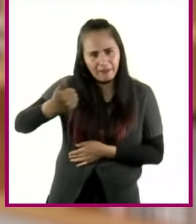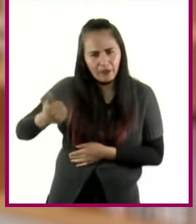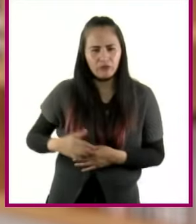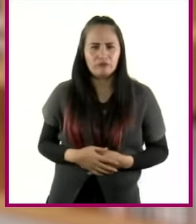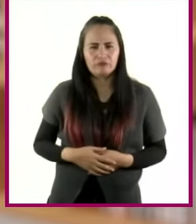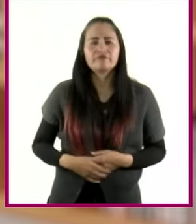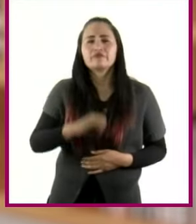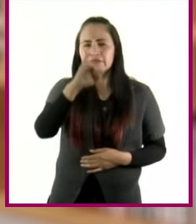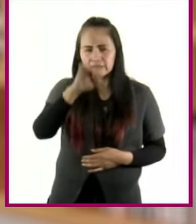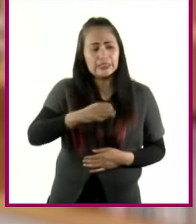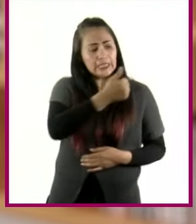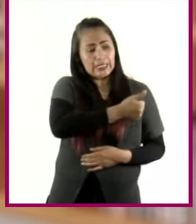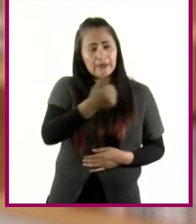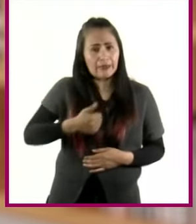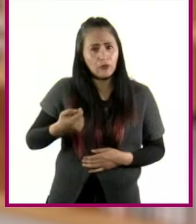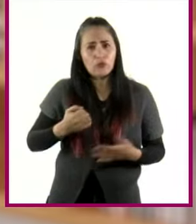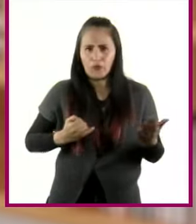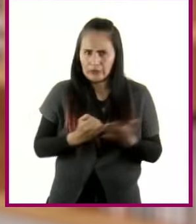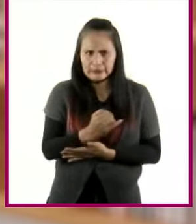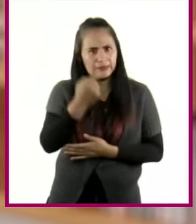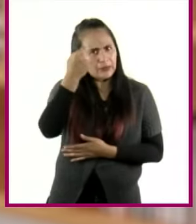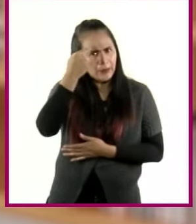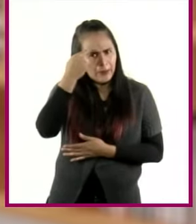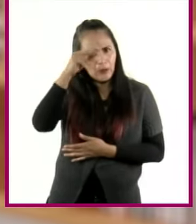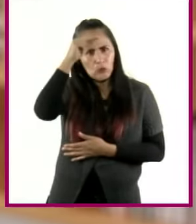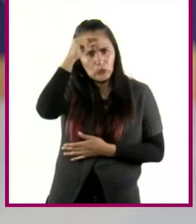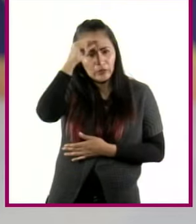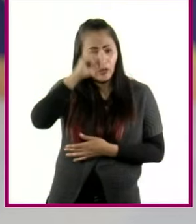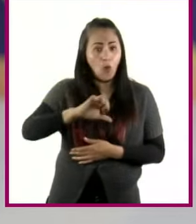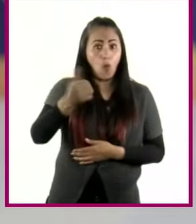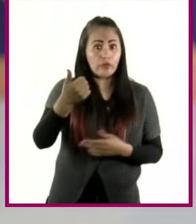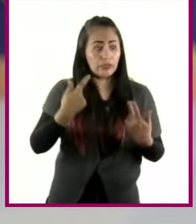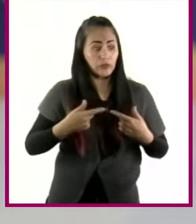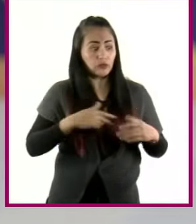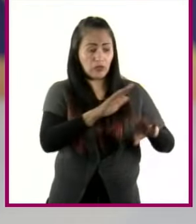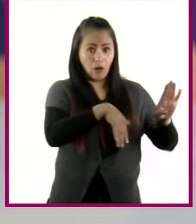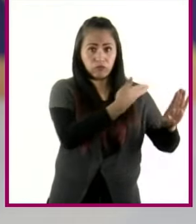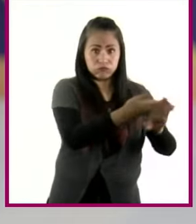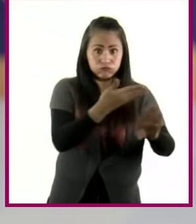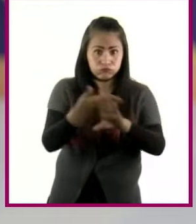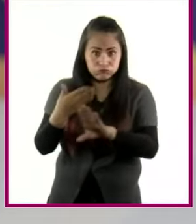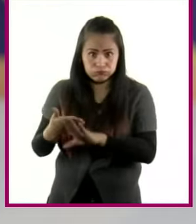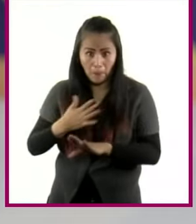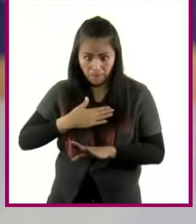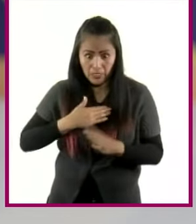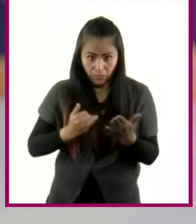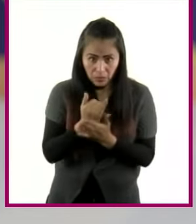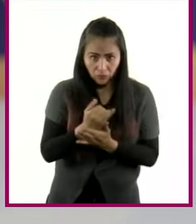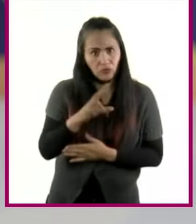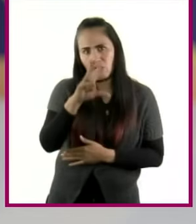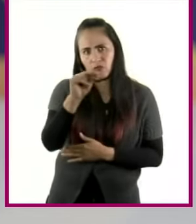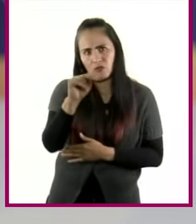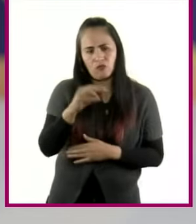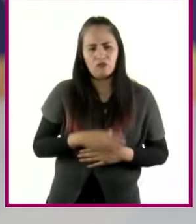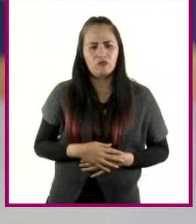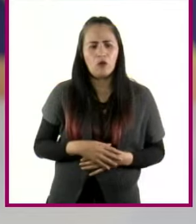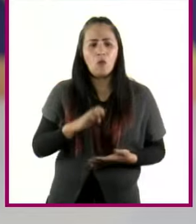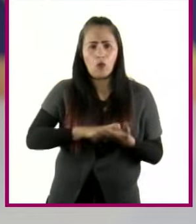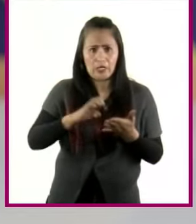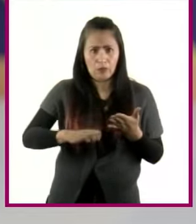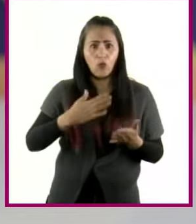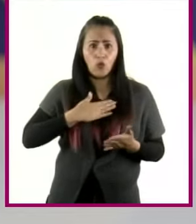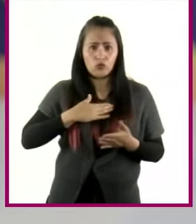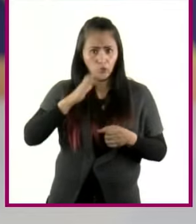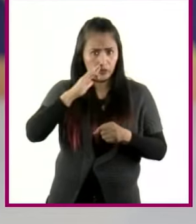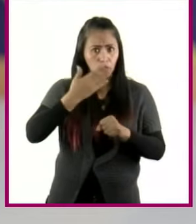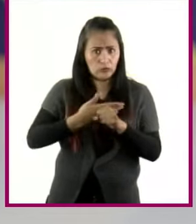decidir sabiamente y no dañar a nadie con nuestras acciones. Al menos no intencionalmente. Como yo, soy responsable